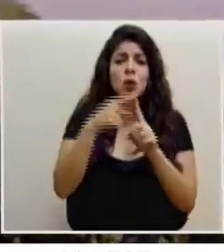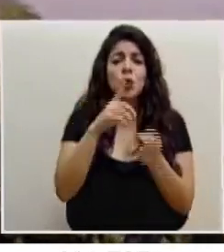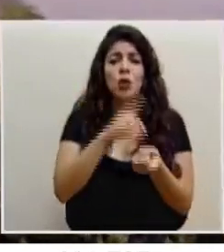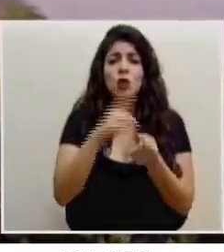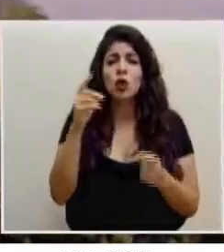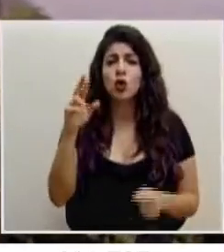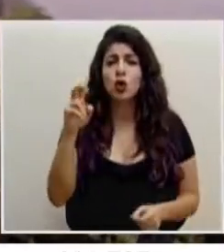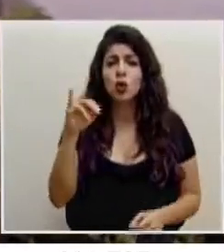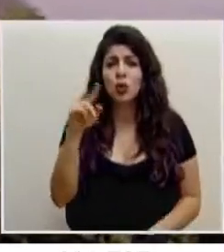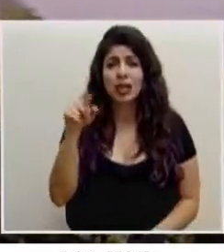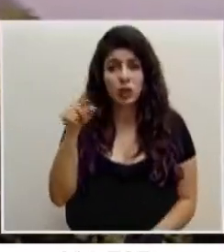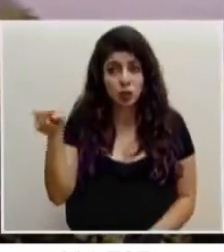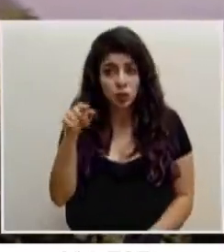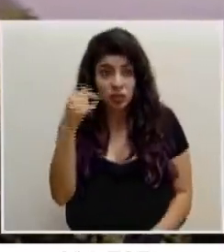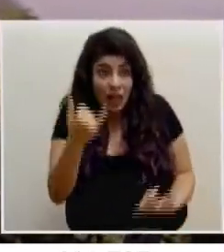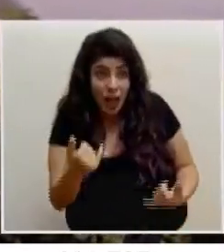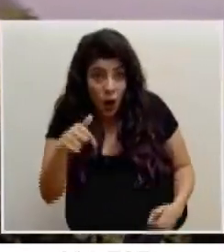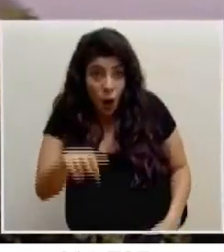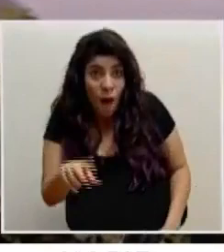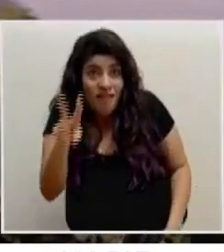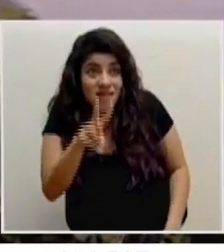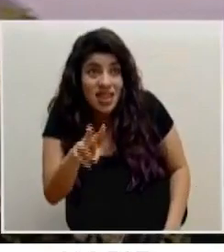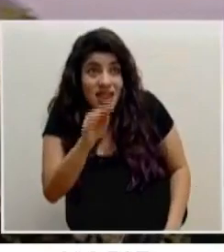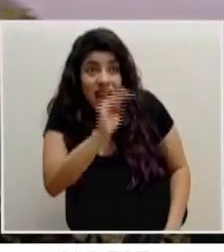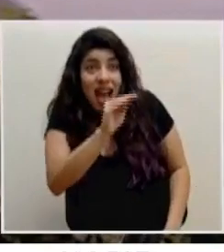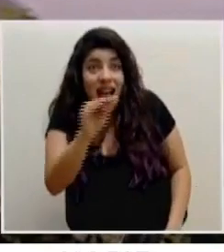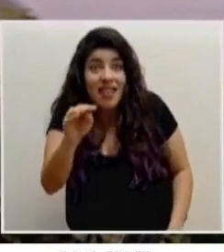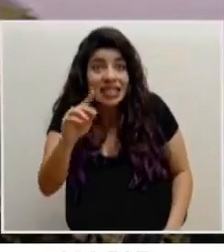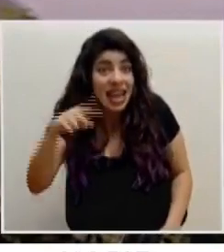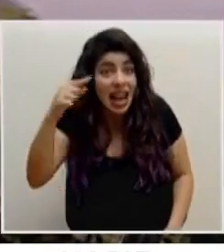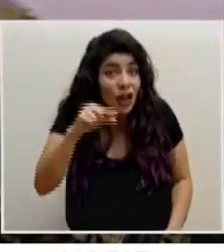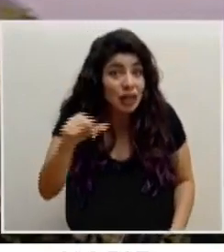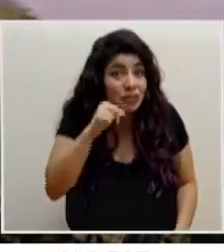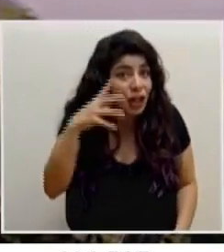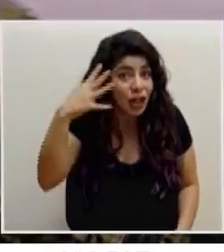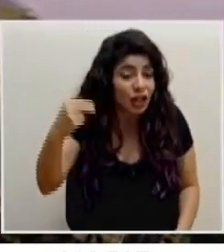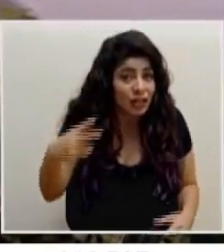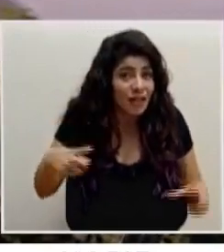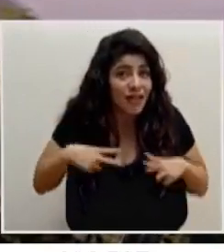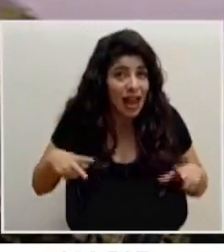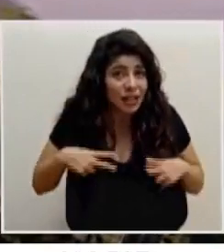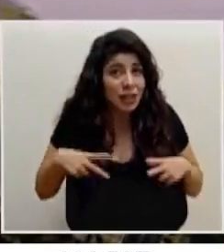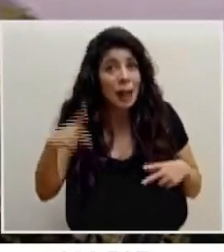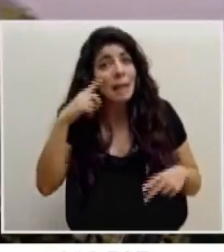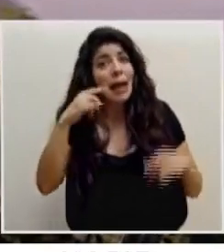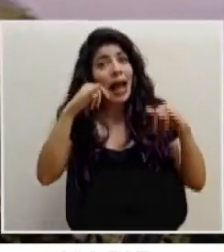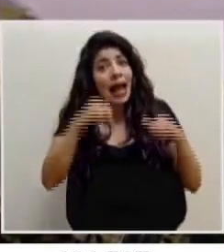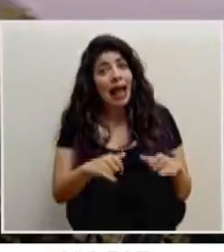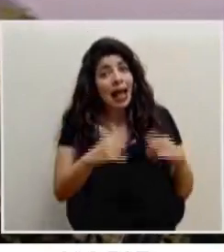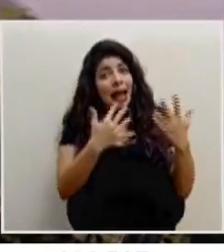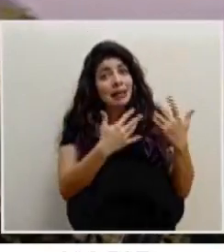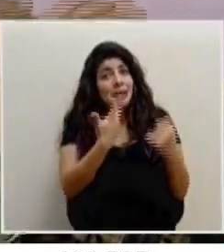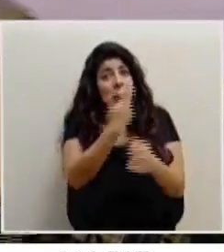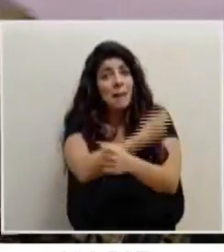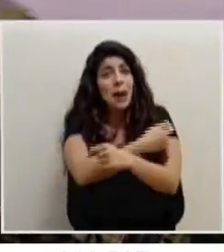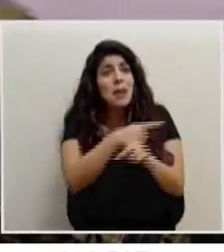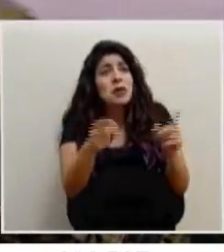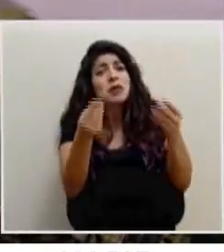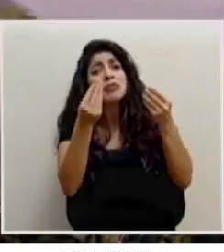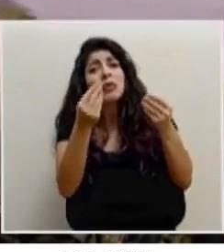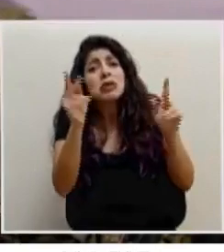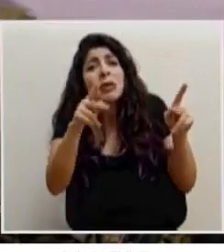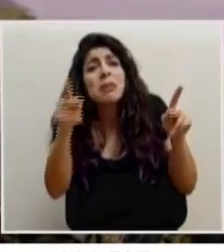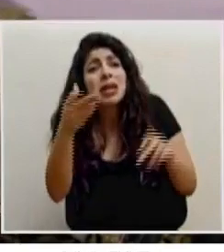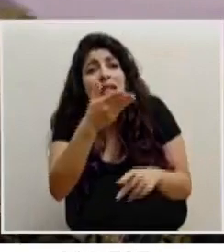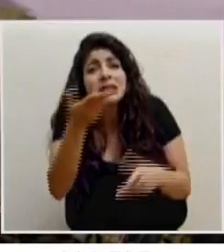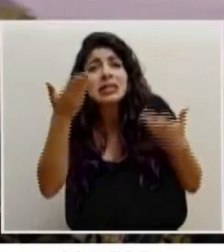Ruiz. Ustedes le están avisando al país hoy viernes que no se vayan la otra semana de vacaciones para que esperen la vacunación, cuando miles de personas ya